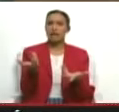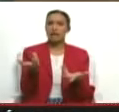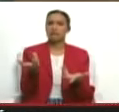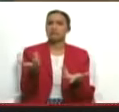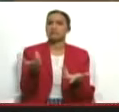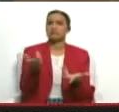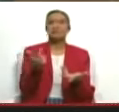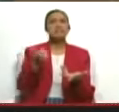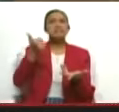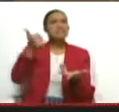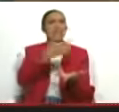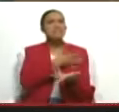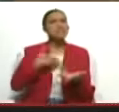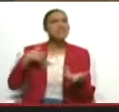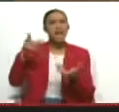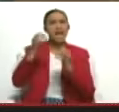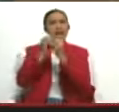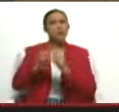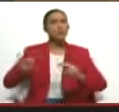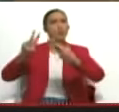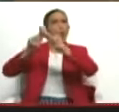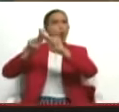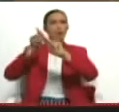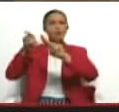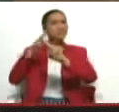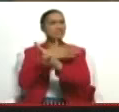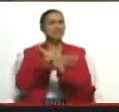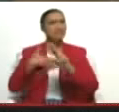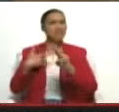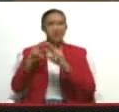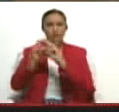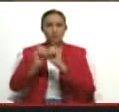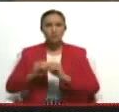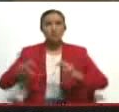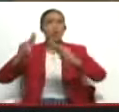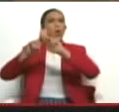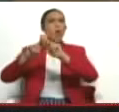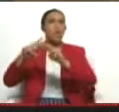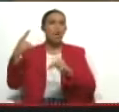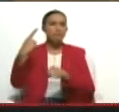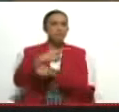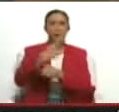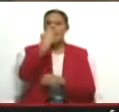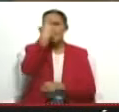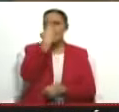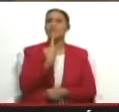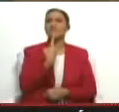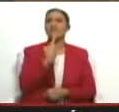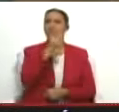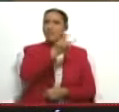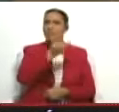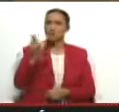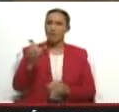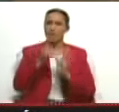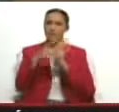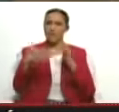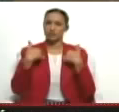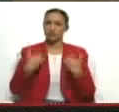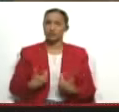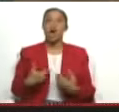Naciones Unidas exige que los defensores de los Derechos Humanos deben ser todas sus acciones